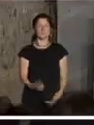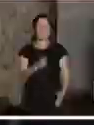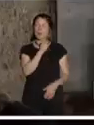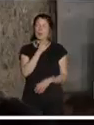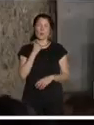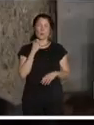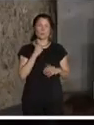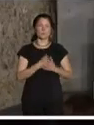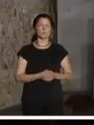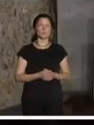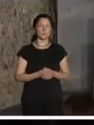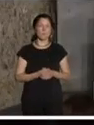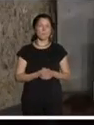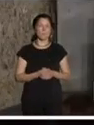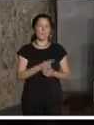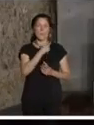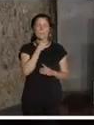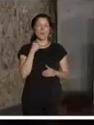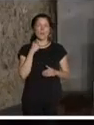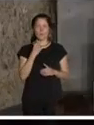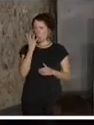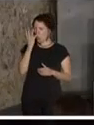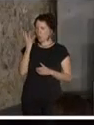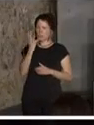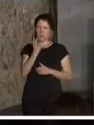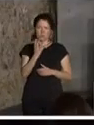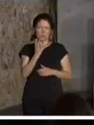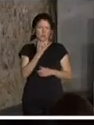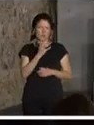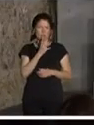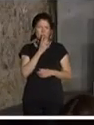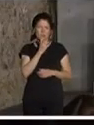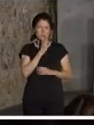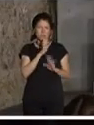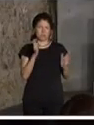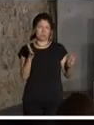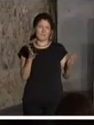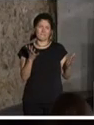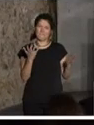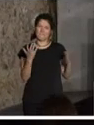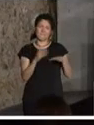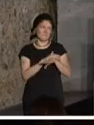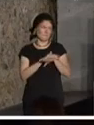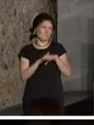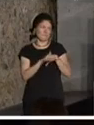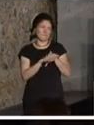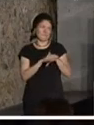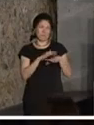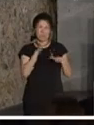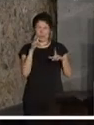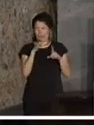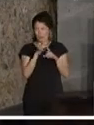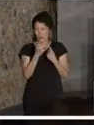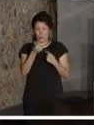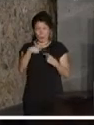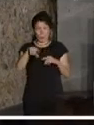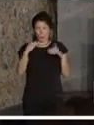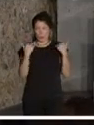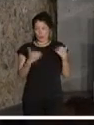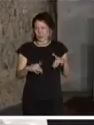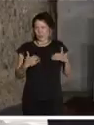badajoz ha tenido una legislatura terrible yo lo siento en el alma el espectáculo